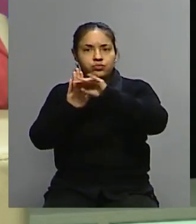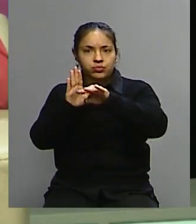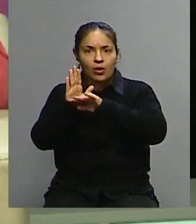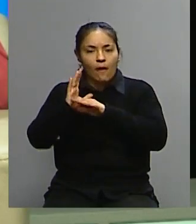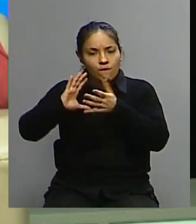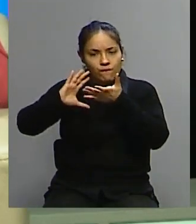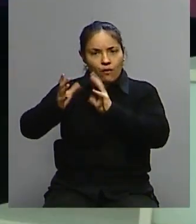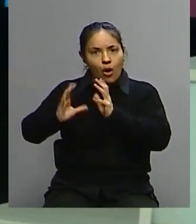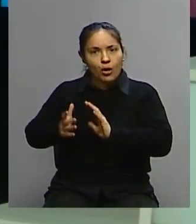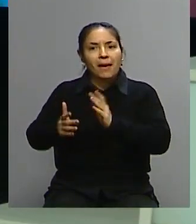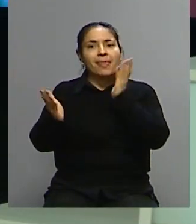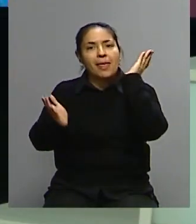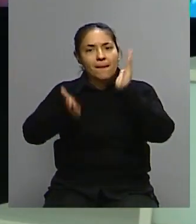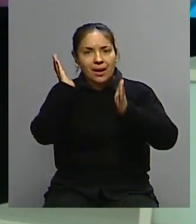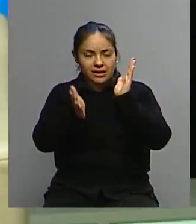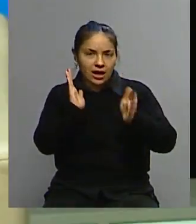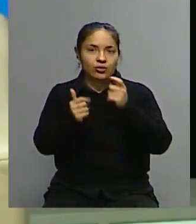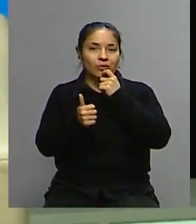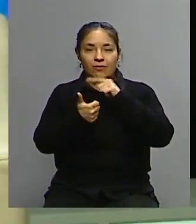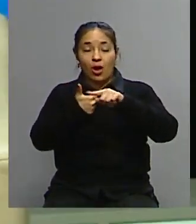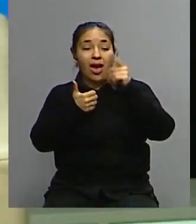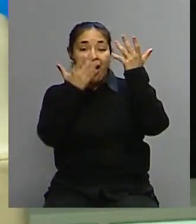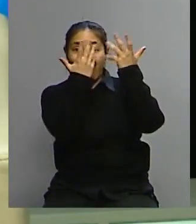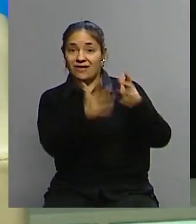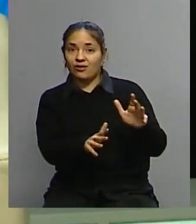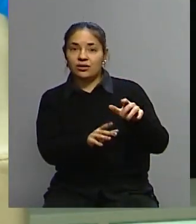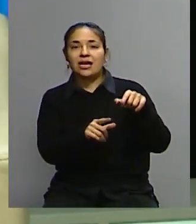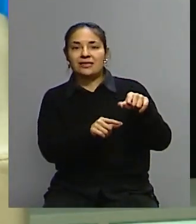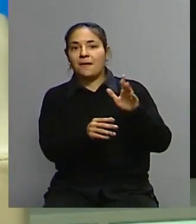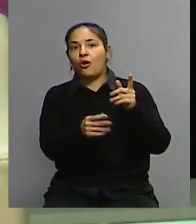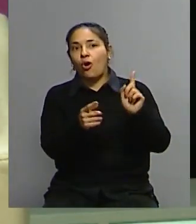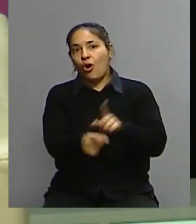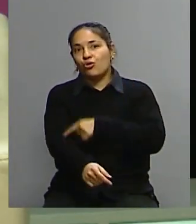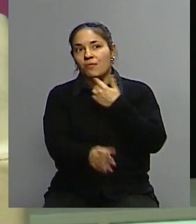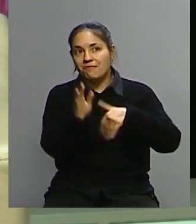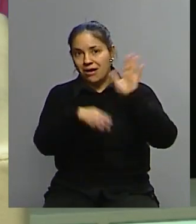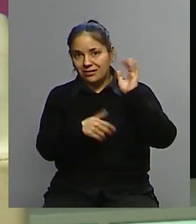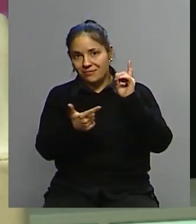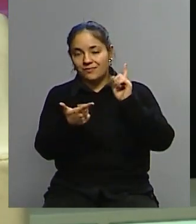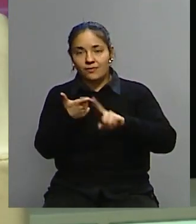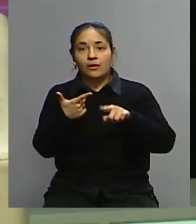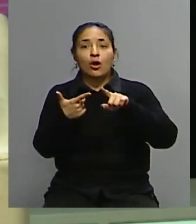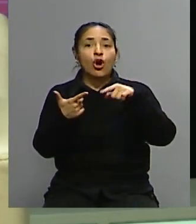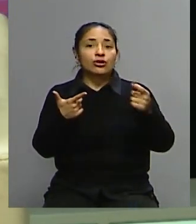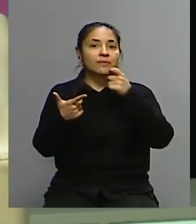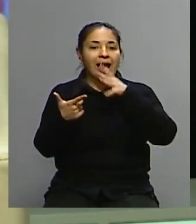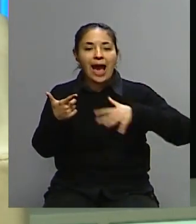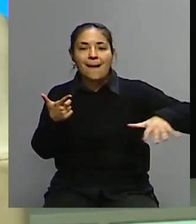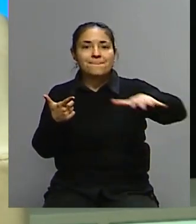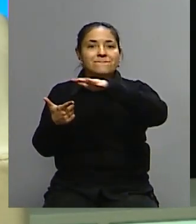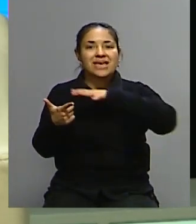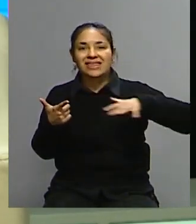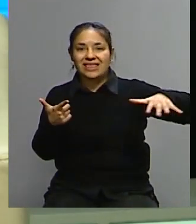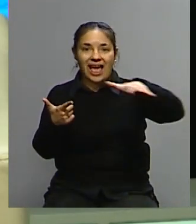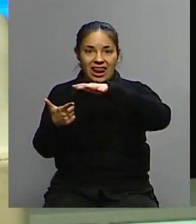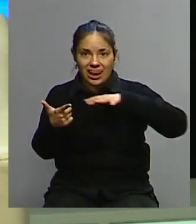maltrato, ¿sí? Que van desde el abandono, que es una de las más habituales definitivamente, Otra muy habitual es la ambiental, que es la que se da